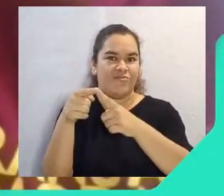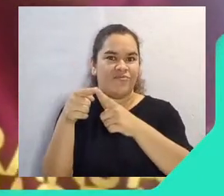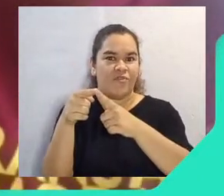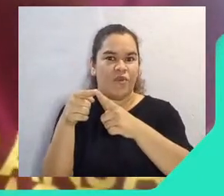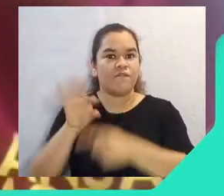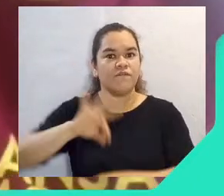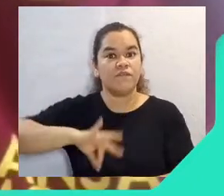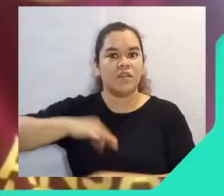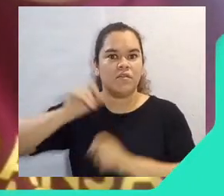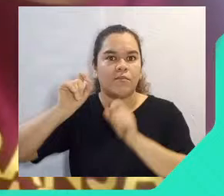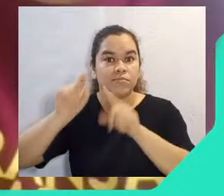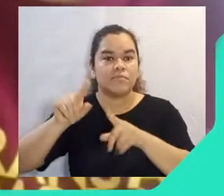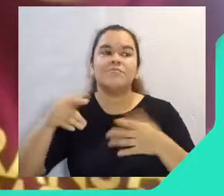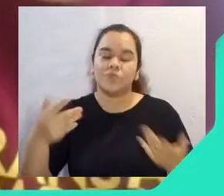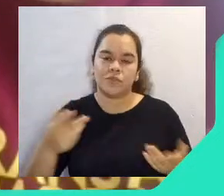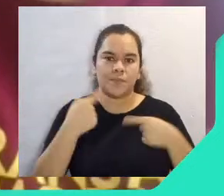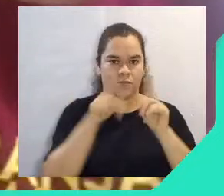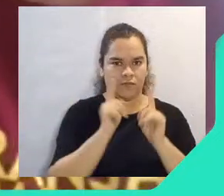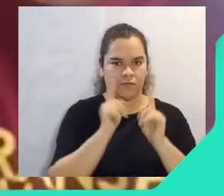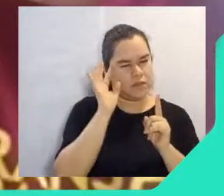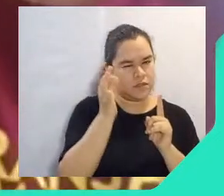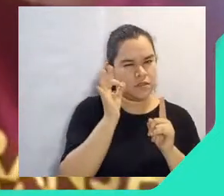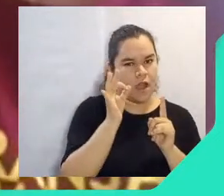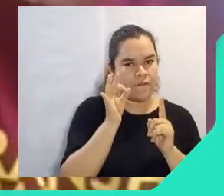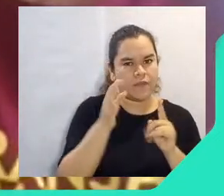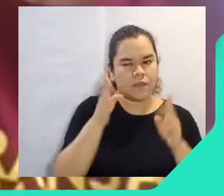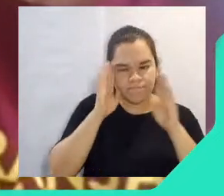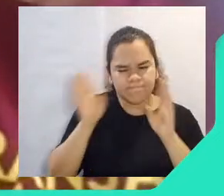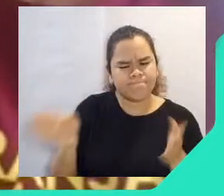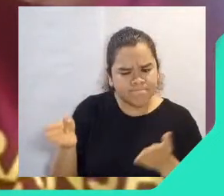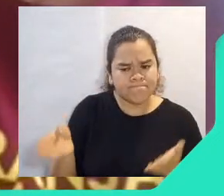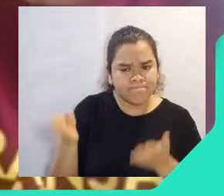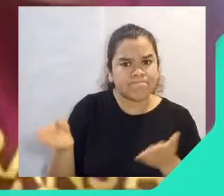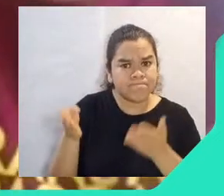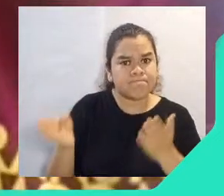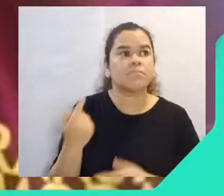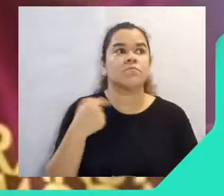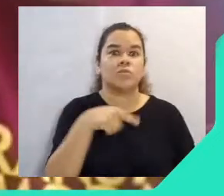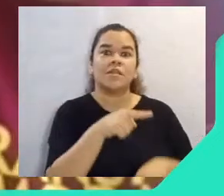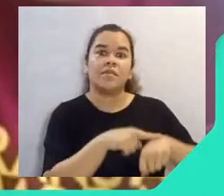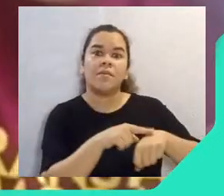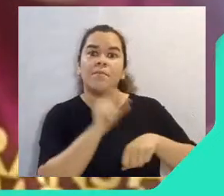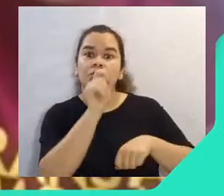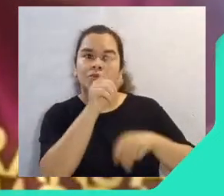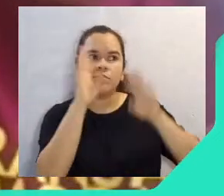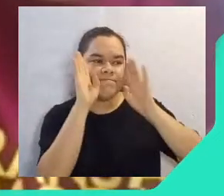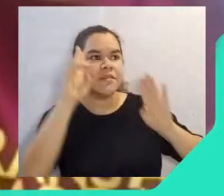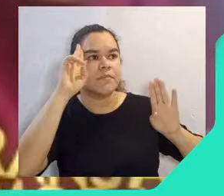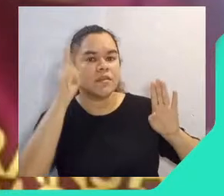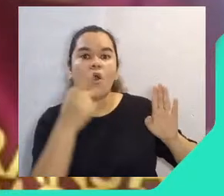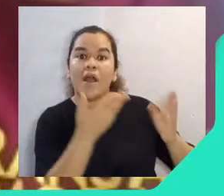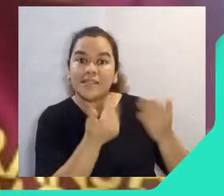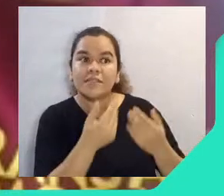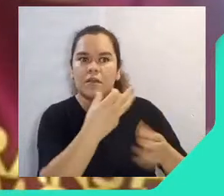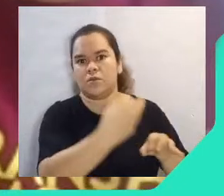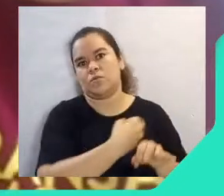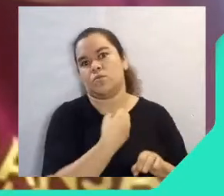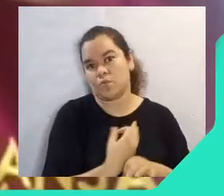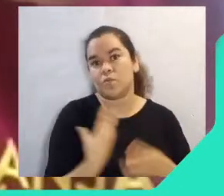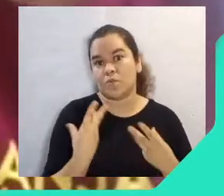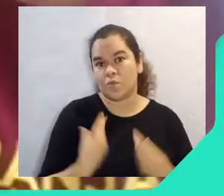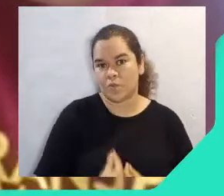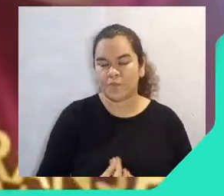que es esforzarse y aprovechar la disponibilidad del docente, ¿no? Bueno, en base